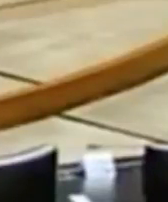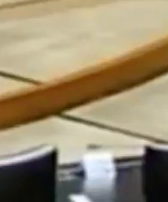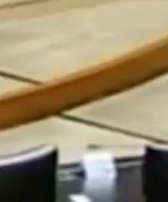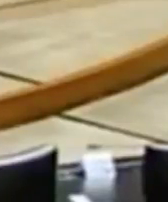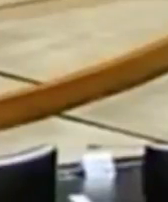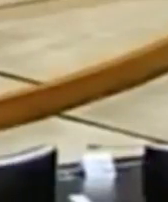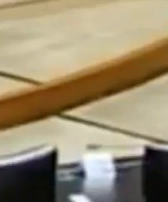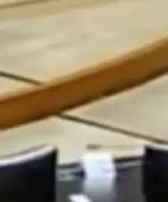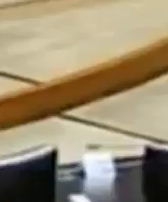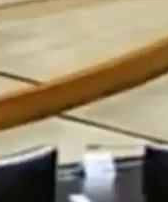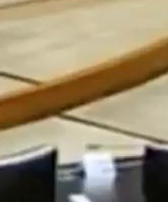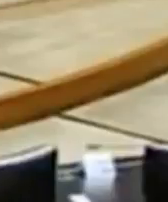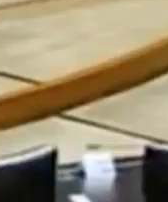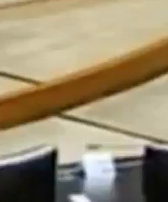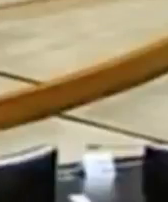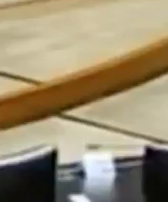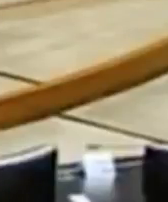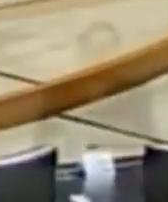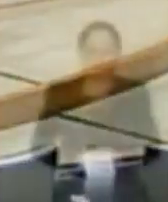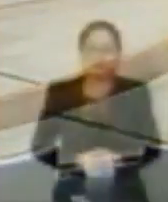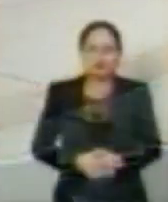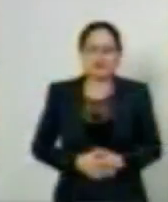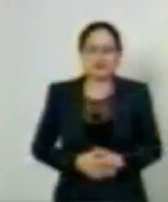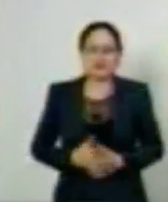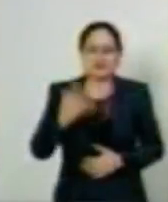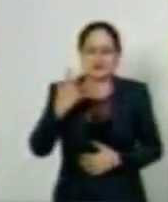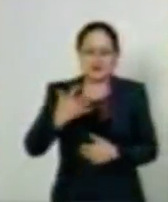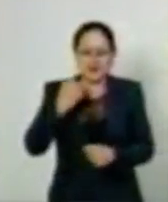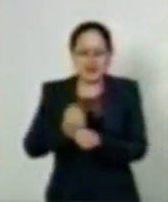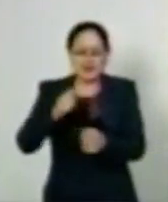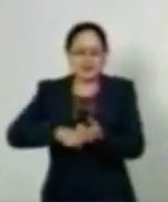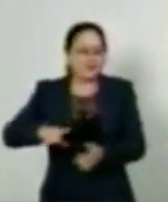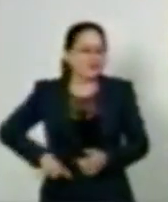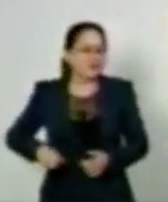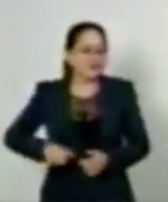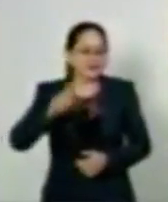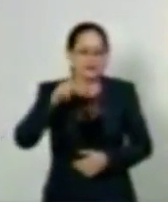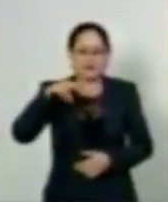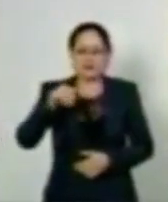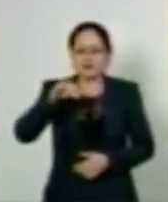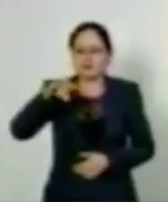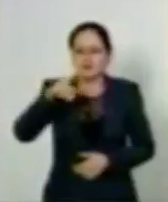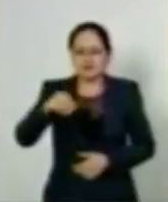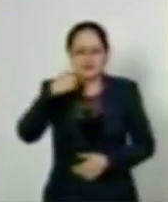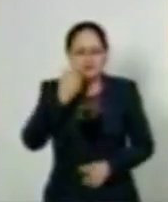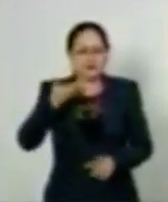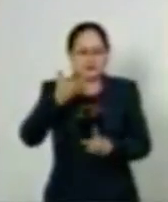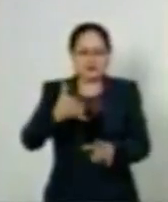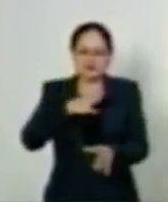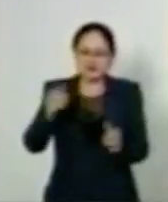federal, quien durante sus 5 años de gestión se ha caracterizado por actuar a través